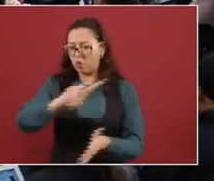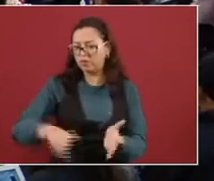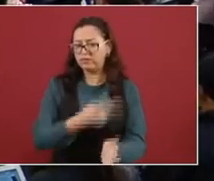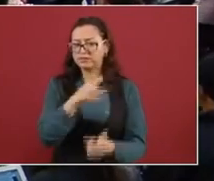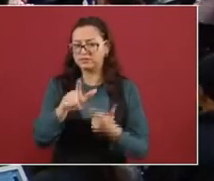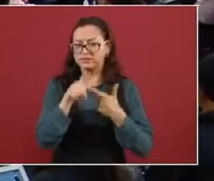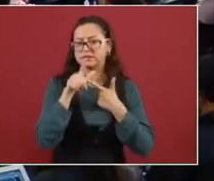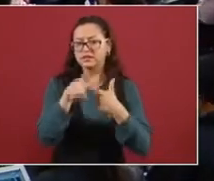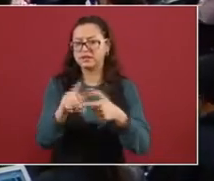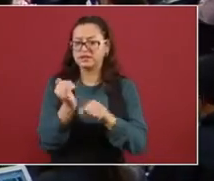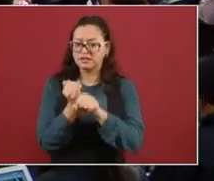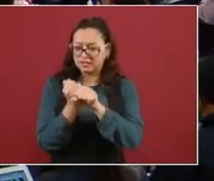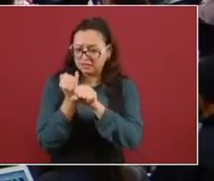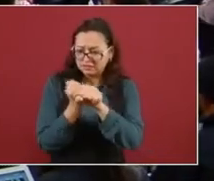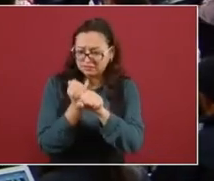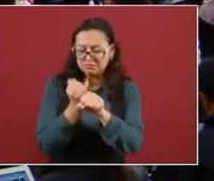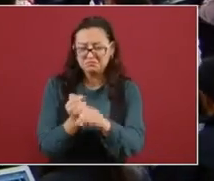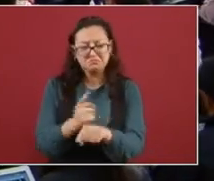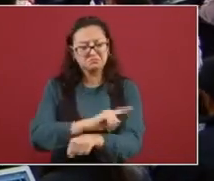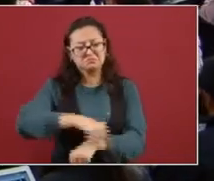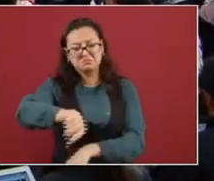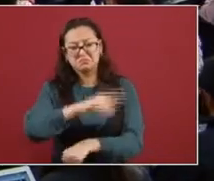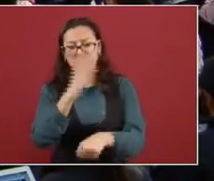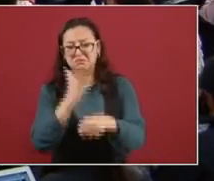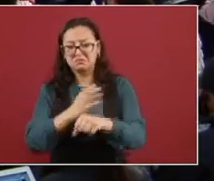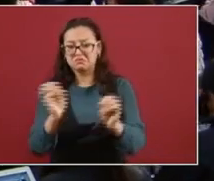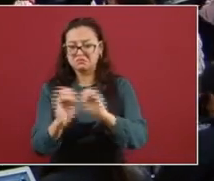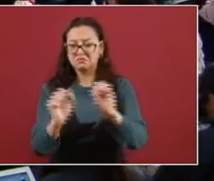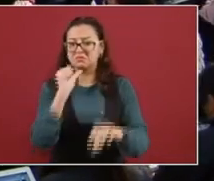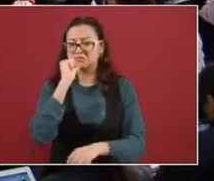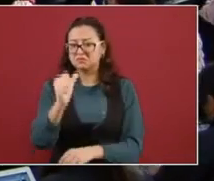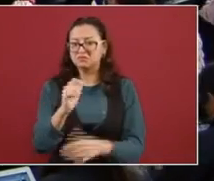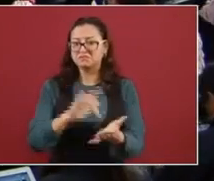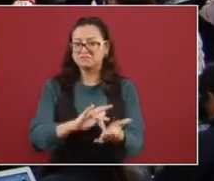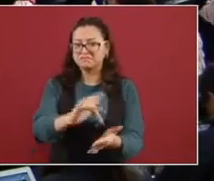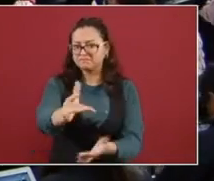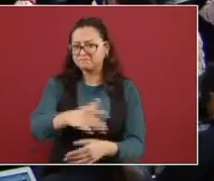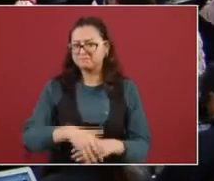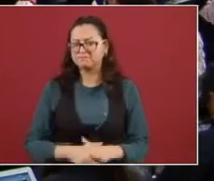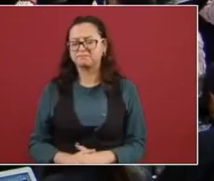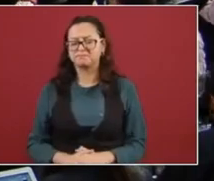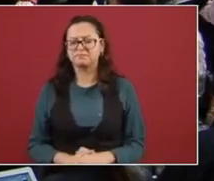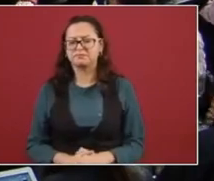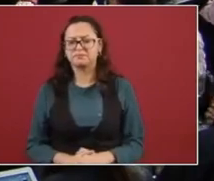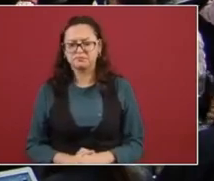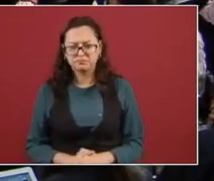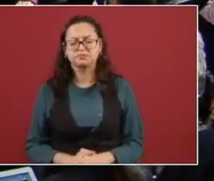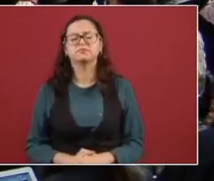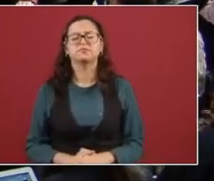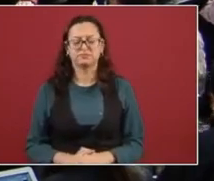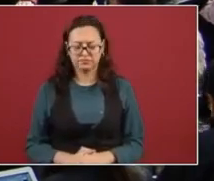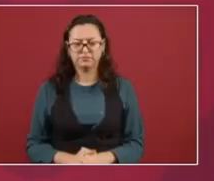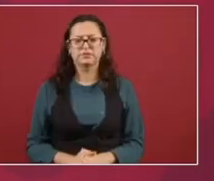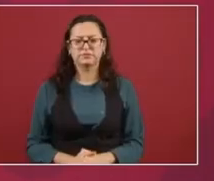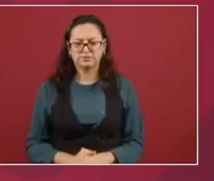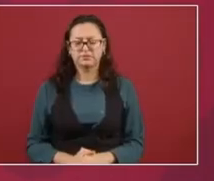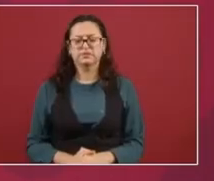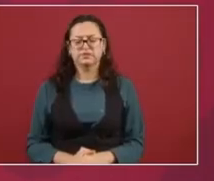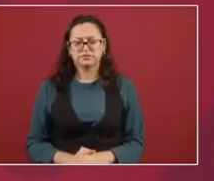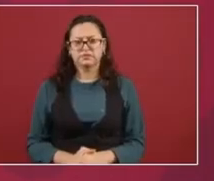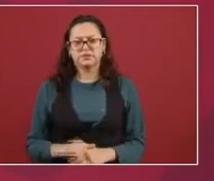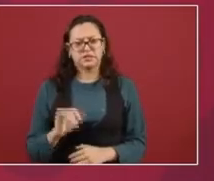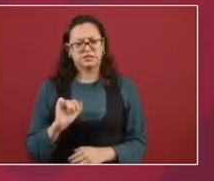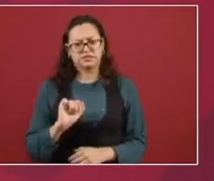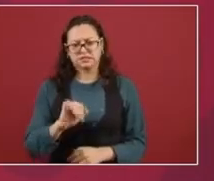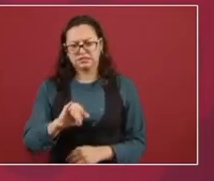aún impunes, como el caso de Alfredo y de otros periodistas? Gracias. Desde luego que sí. Y